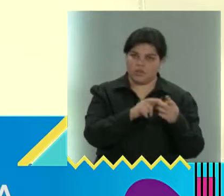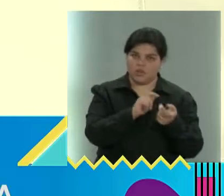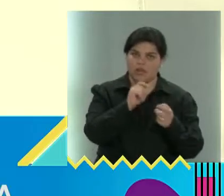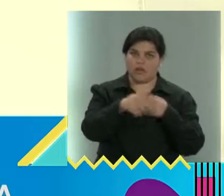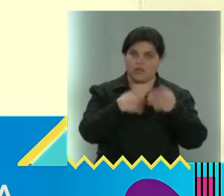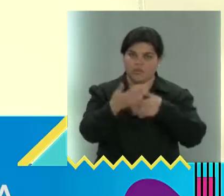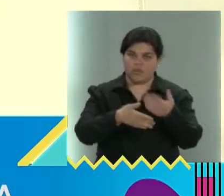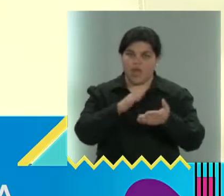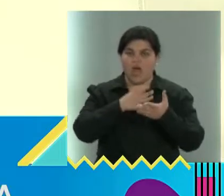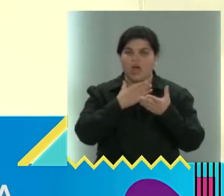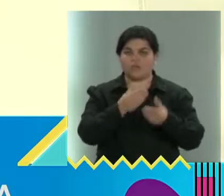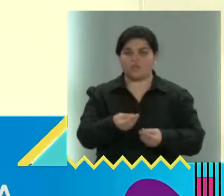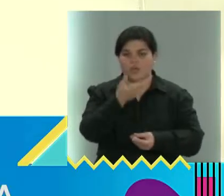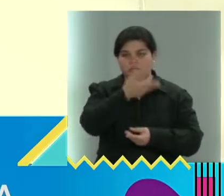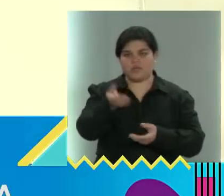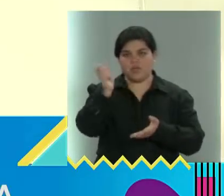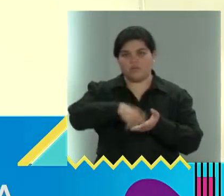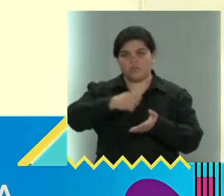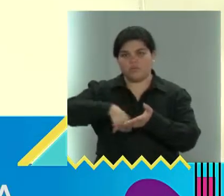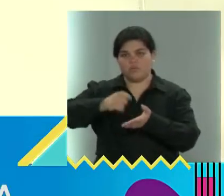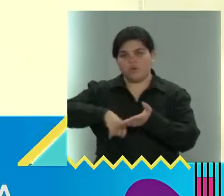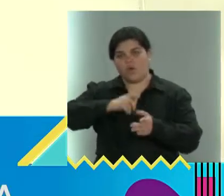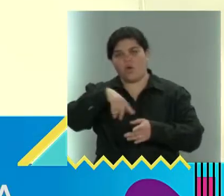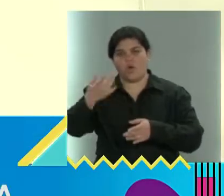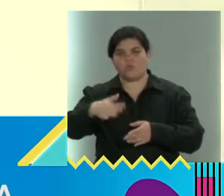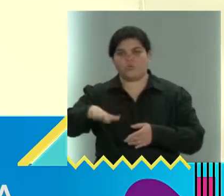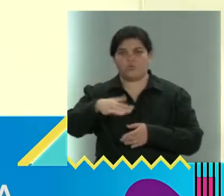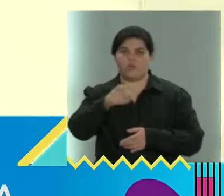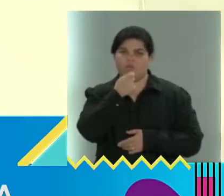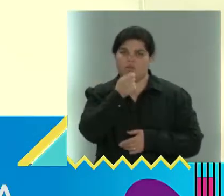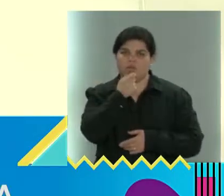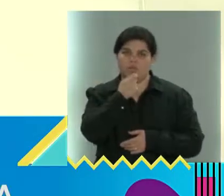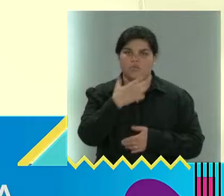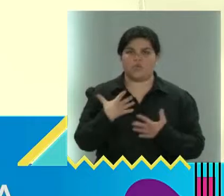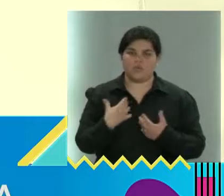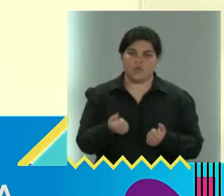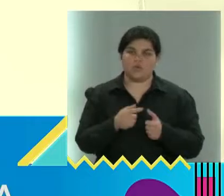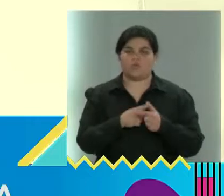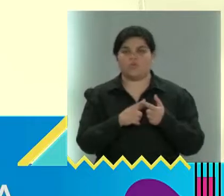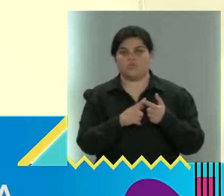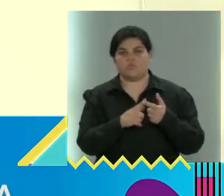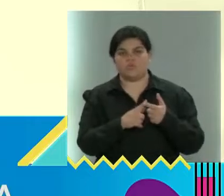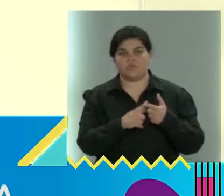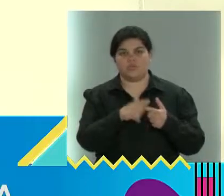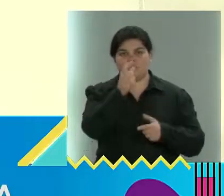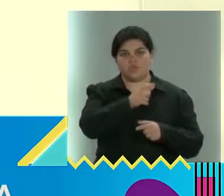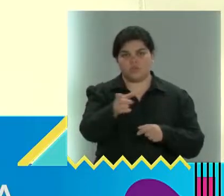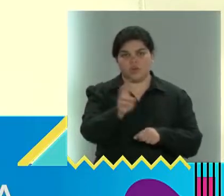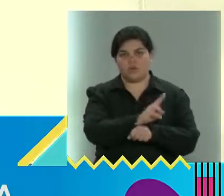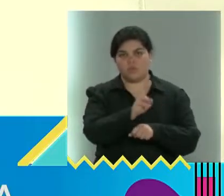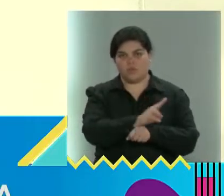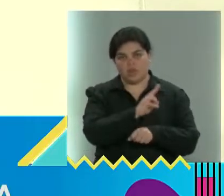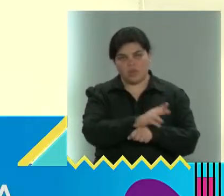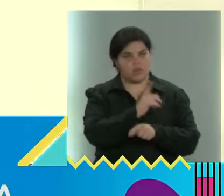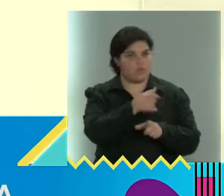empleables muchísimos más personas en otros sectores como el sector de la salud, el sector del cuidado de las personas, como lo dijo